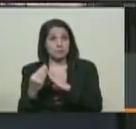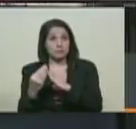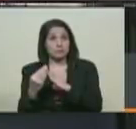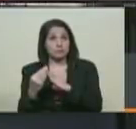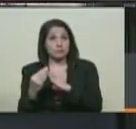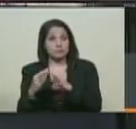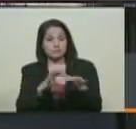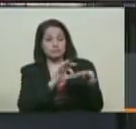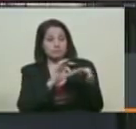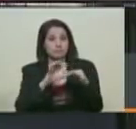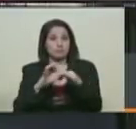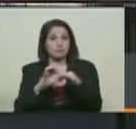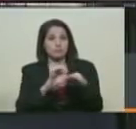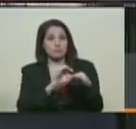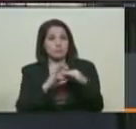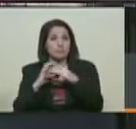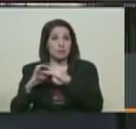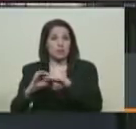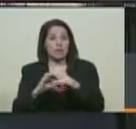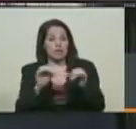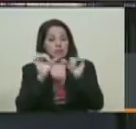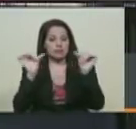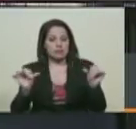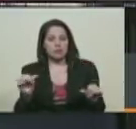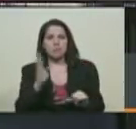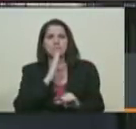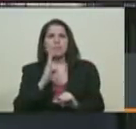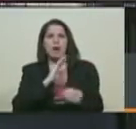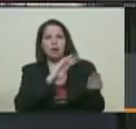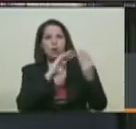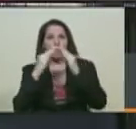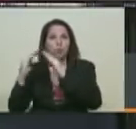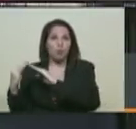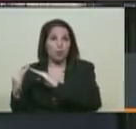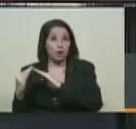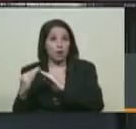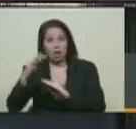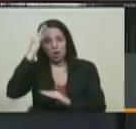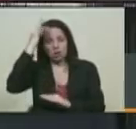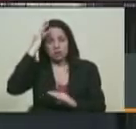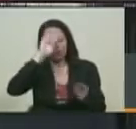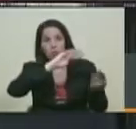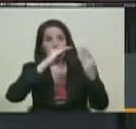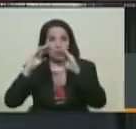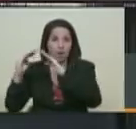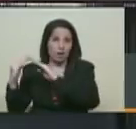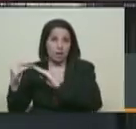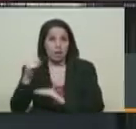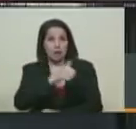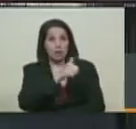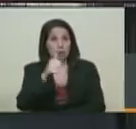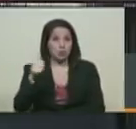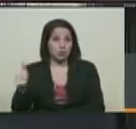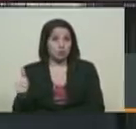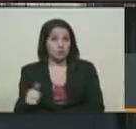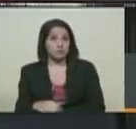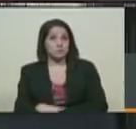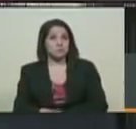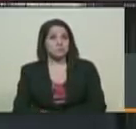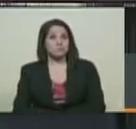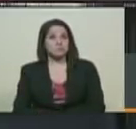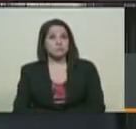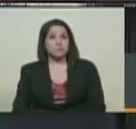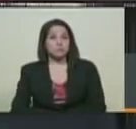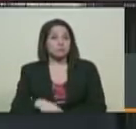el sistema de bancos comunales, comuna por comuna, consejo comunal por consejo comunal. Esa es la